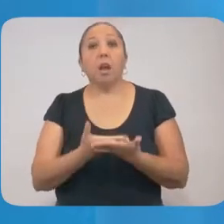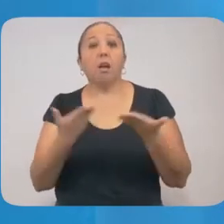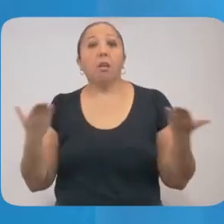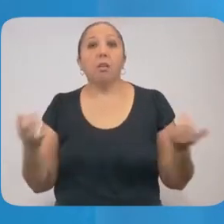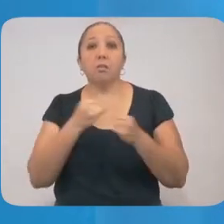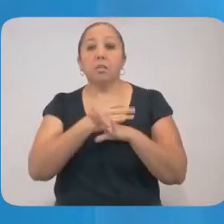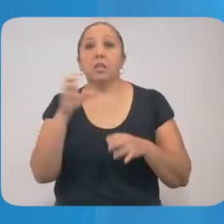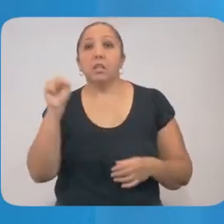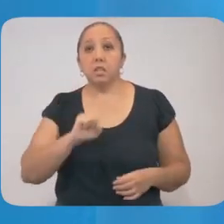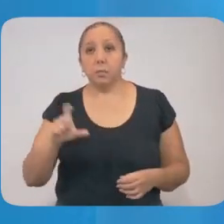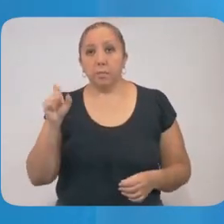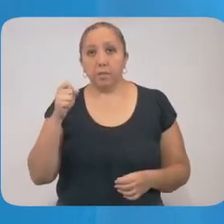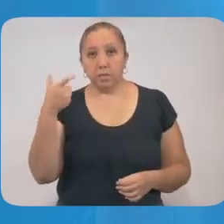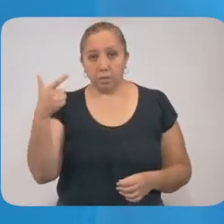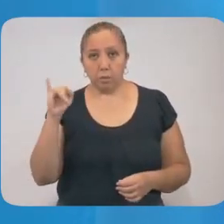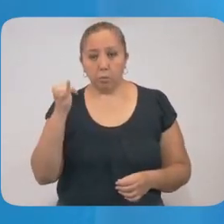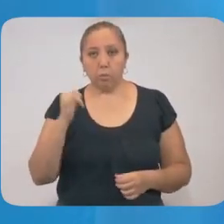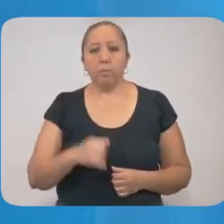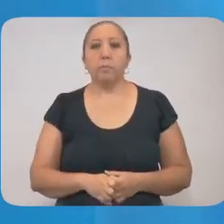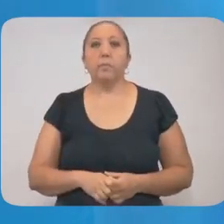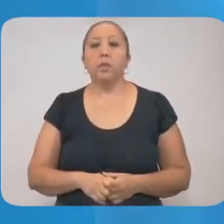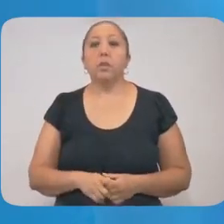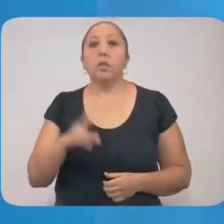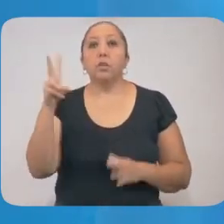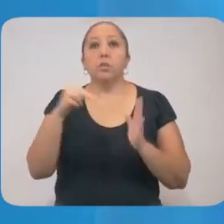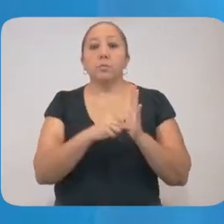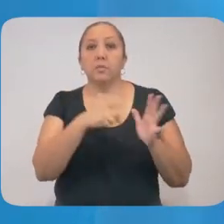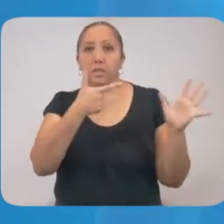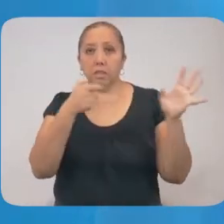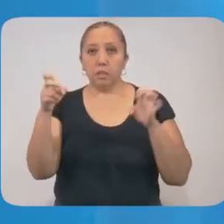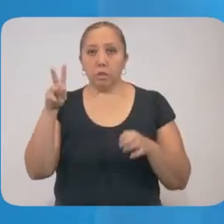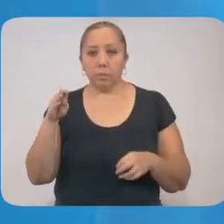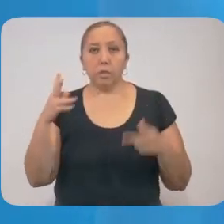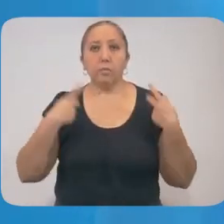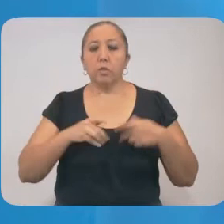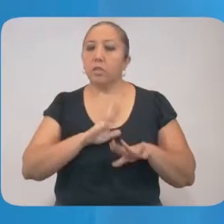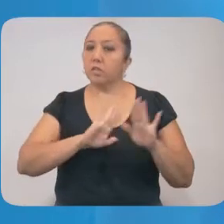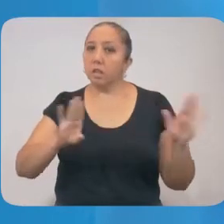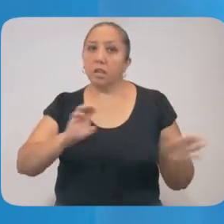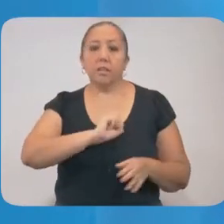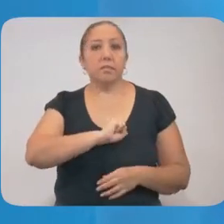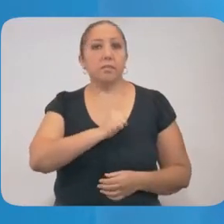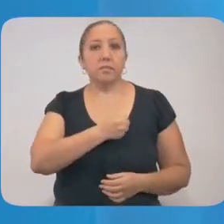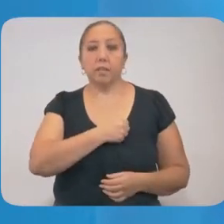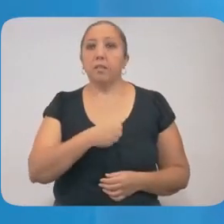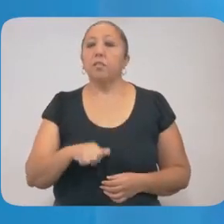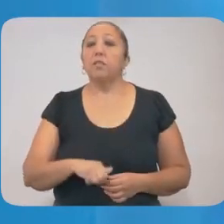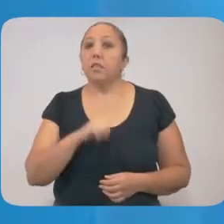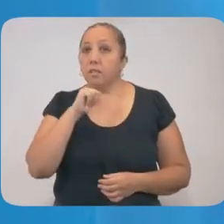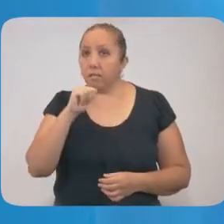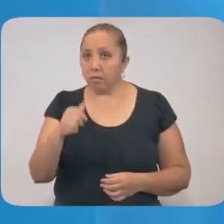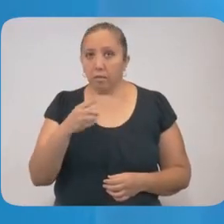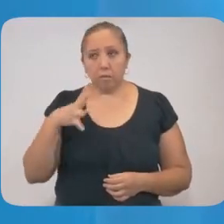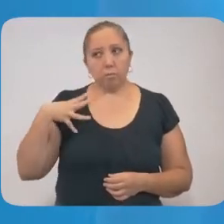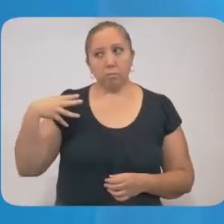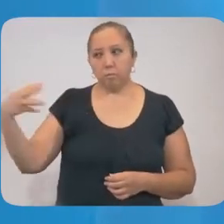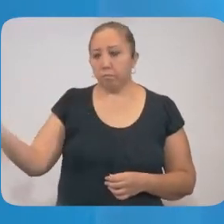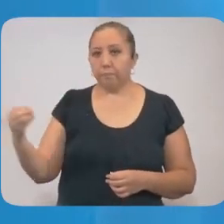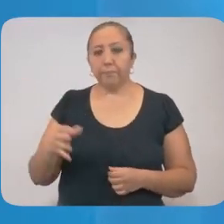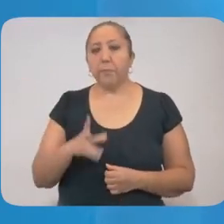médico de este sábado 27 de junio. 2.790 pacientes ya se recuperaron, no presentan síntomas ni pueden